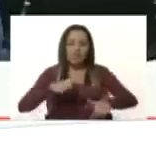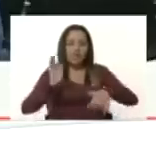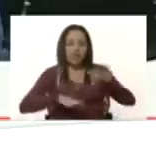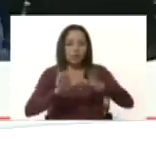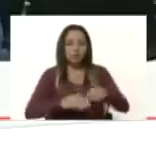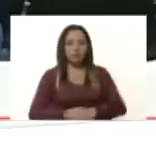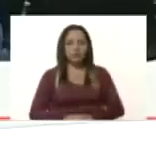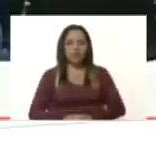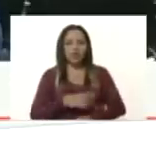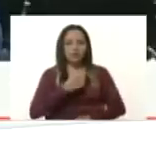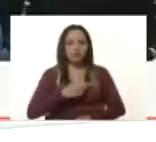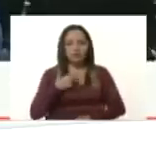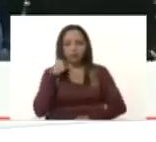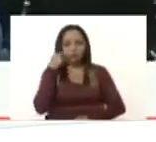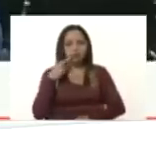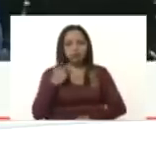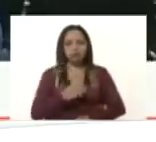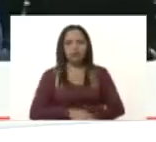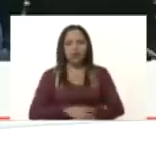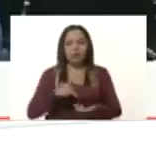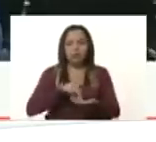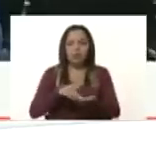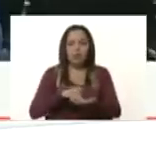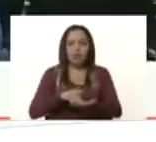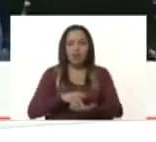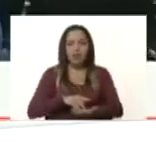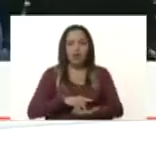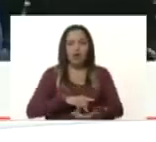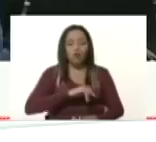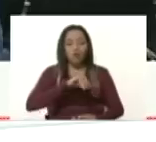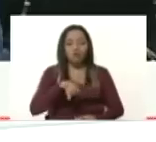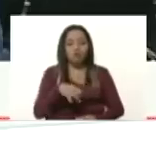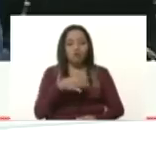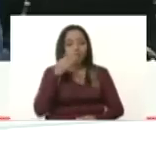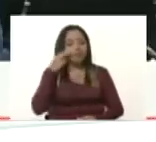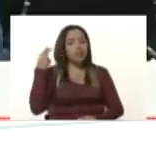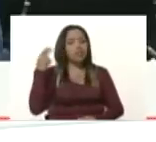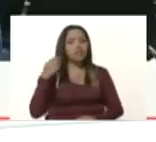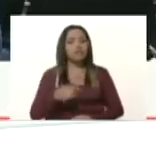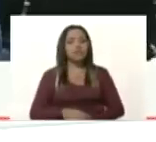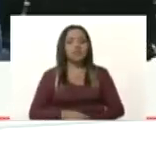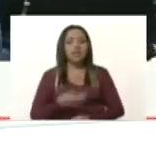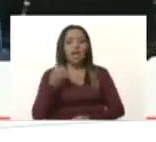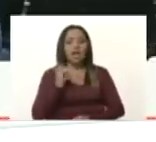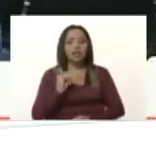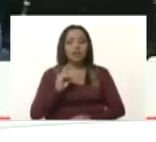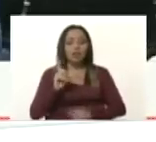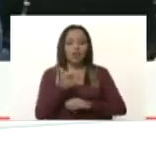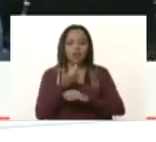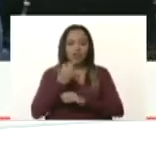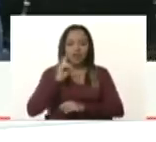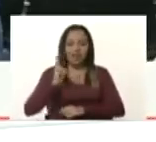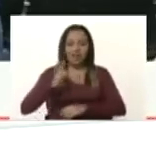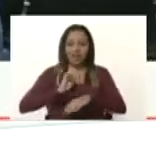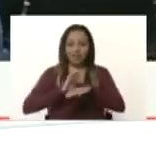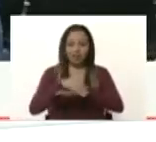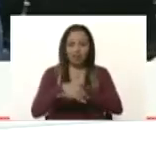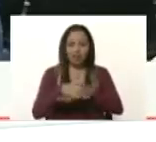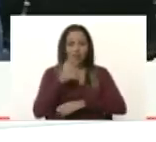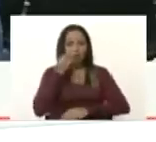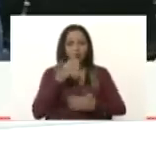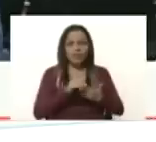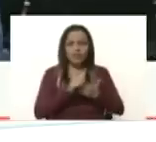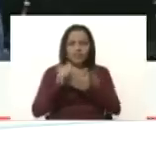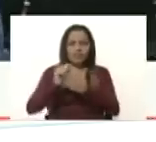cimarrones, en la parroquia José Félix Rivas. Allá está el gobernador Héctor Rodríguez, otro joven líder de primer